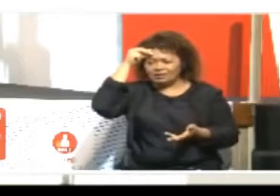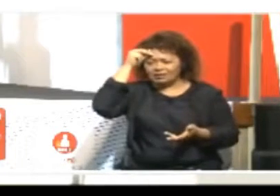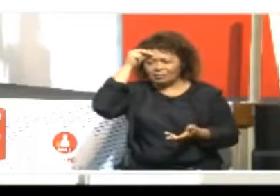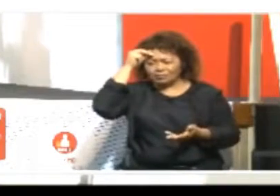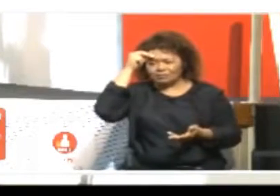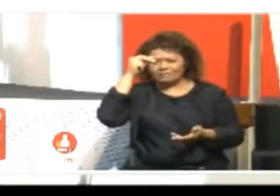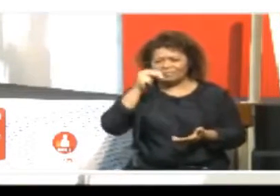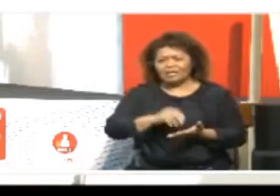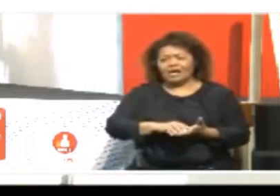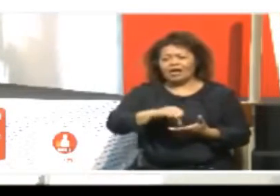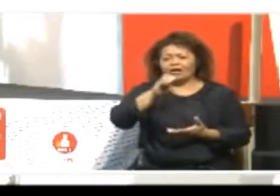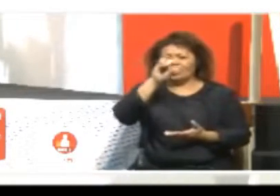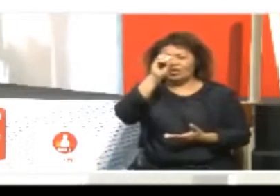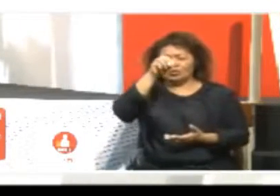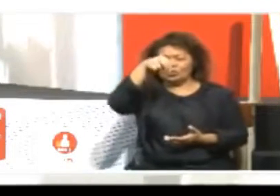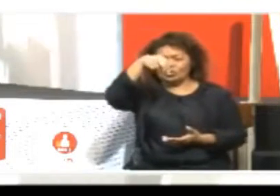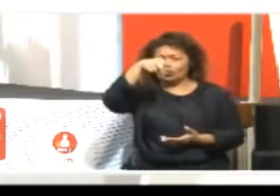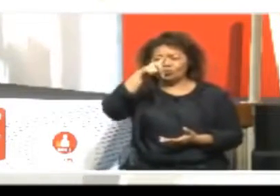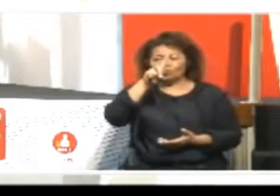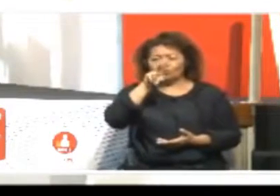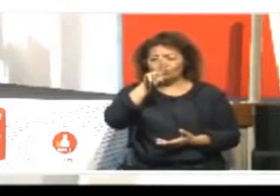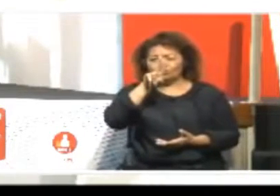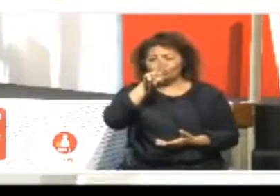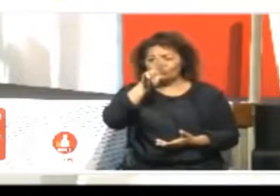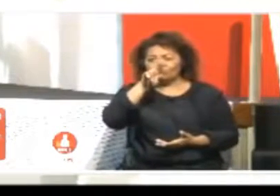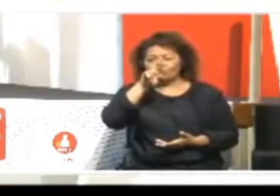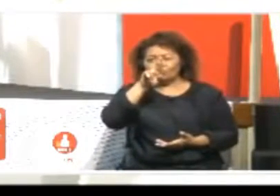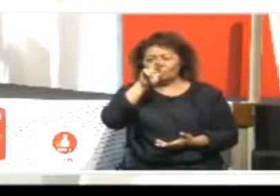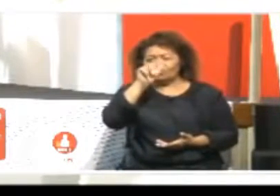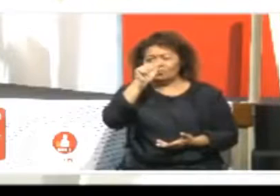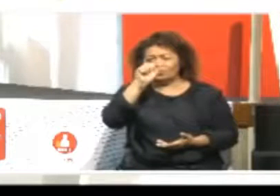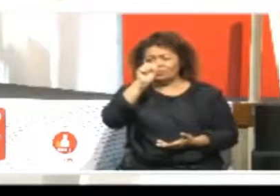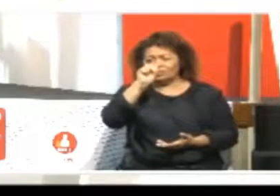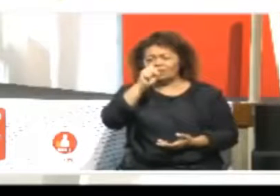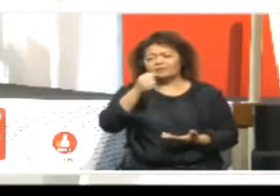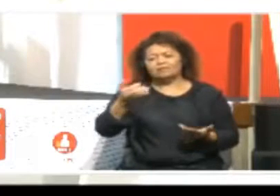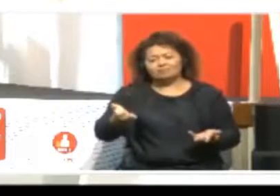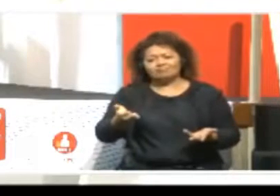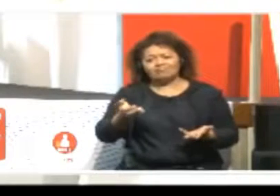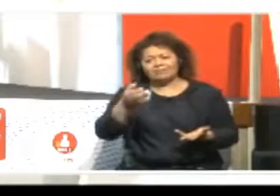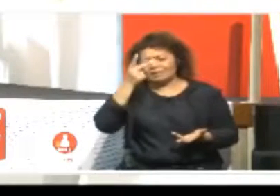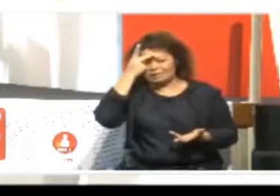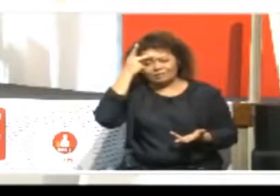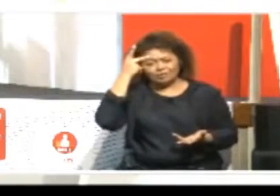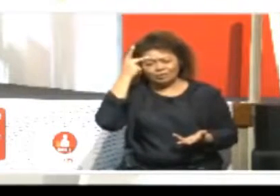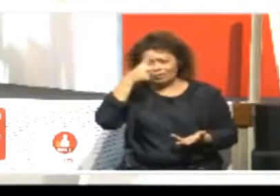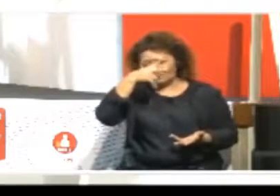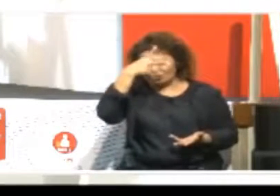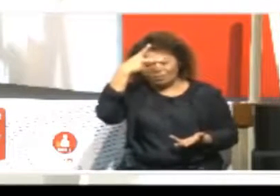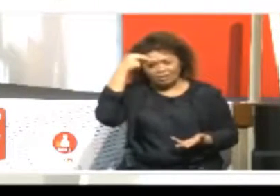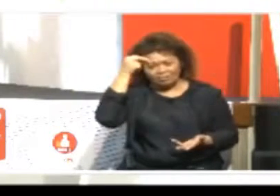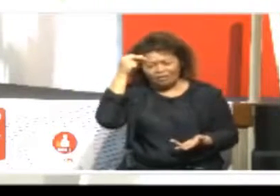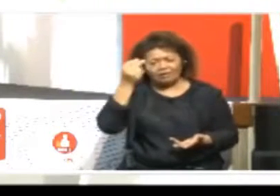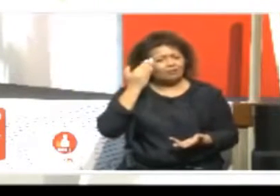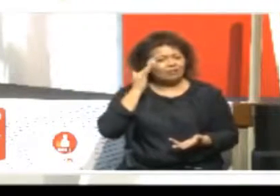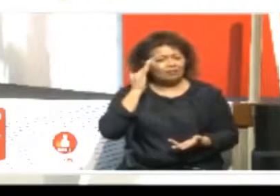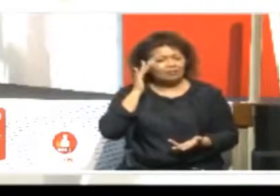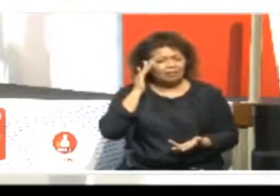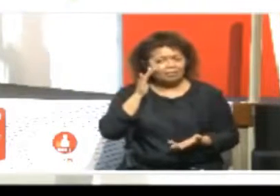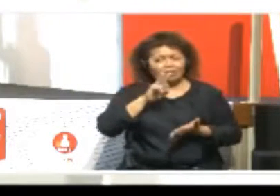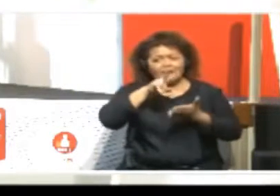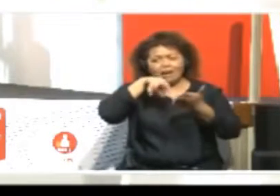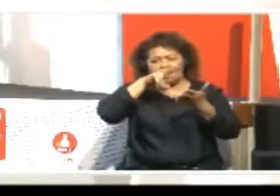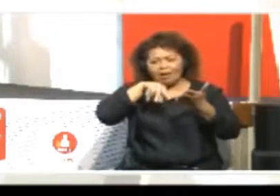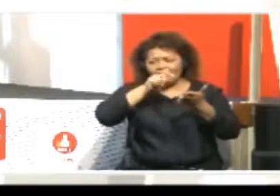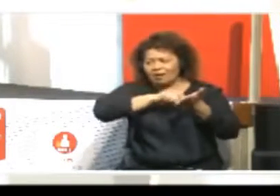de educación y el nivel de experiencia de esos alcaldes influía en la toma de decisiones, en delegar. Porque la noción es que si yo